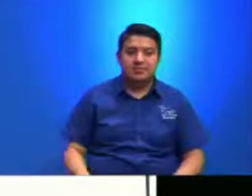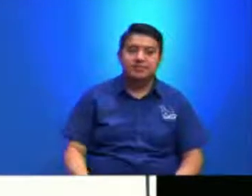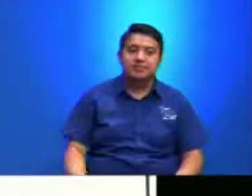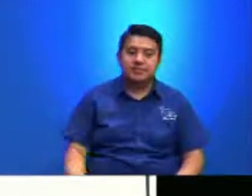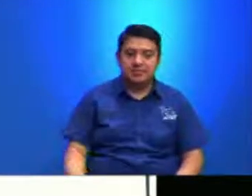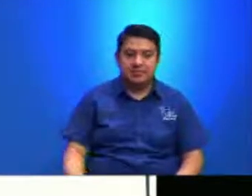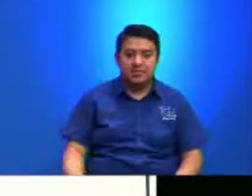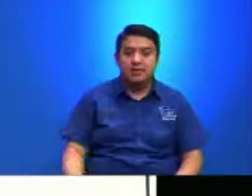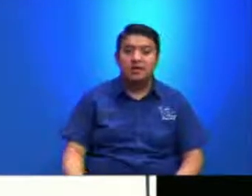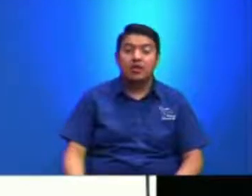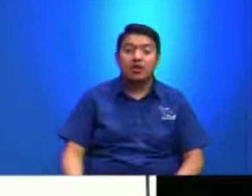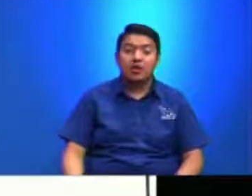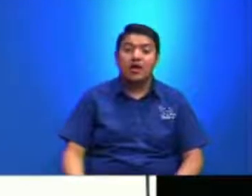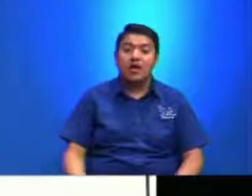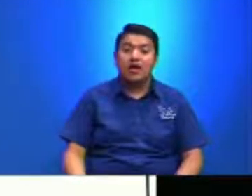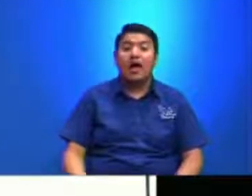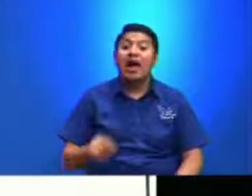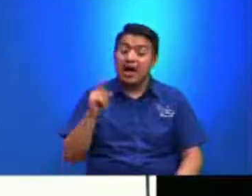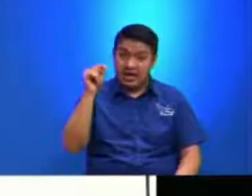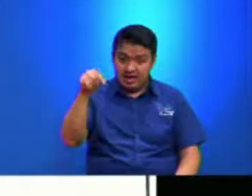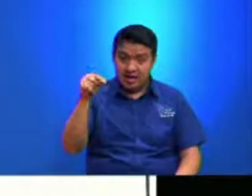viendo?